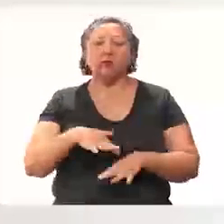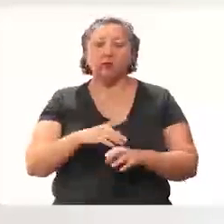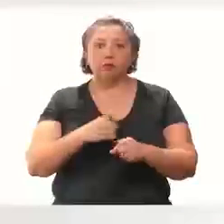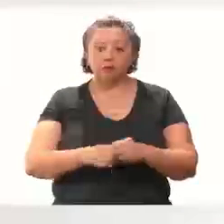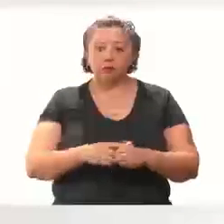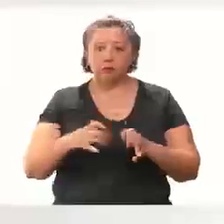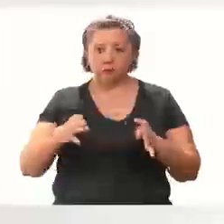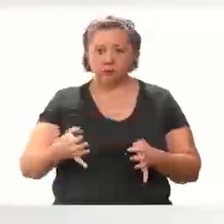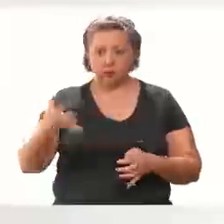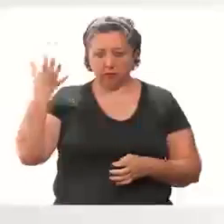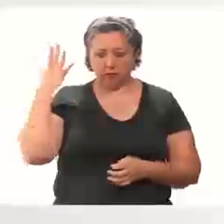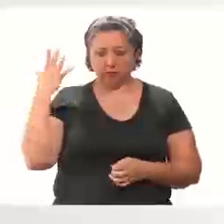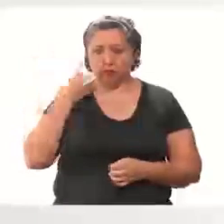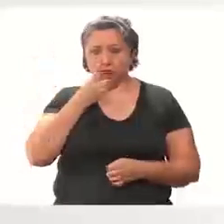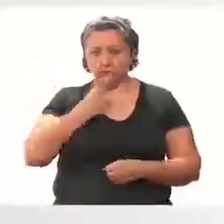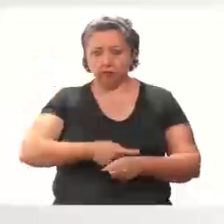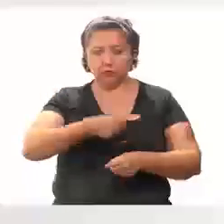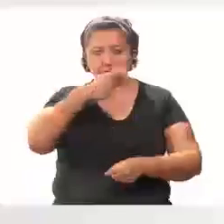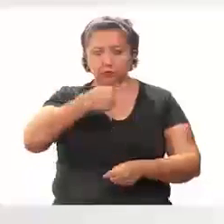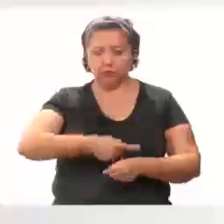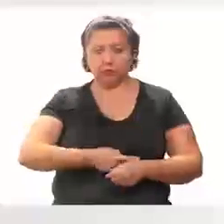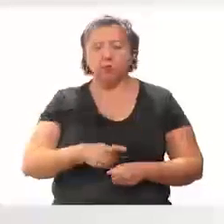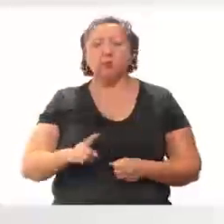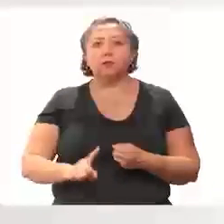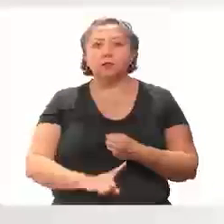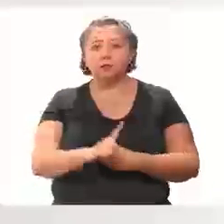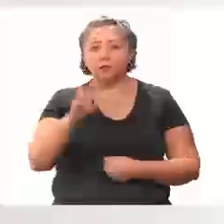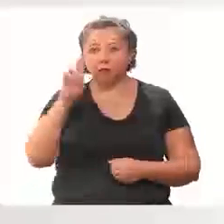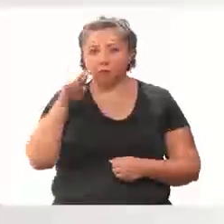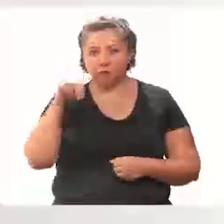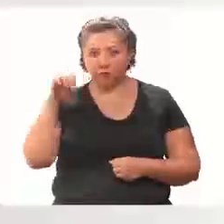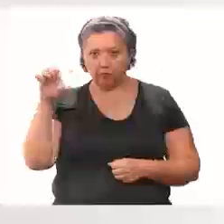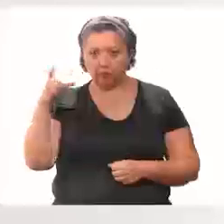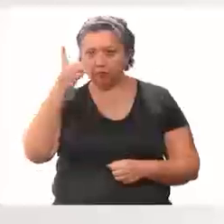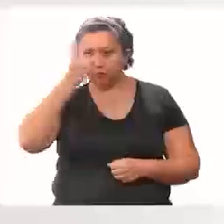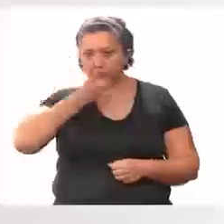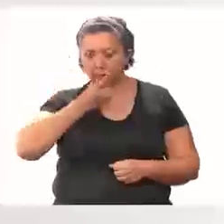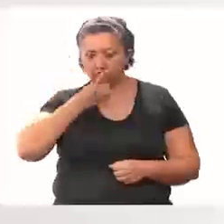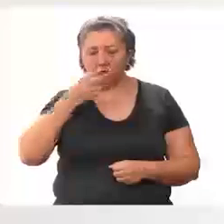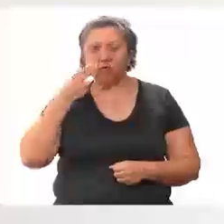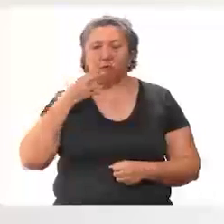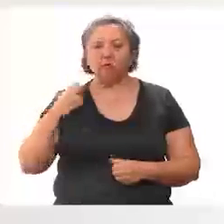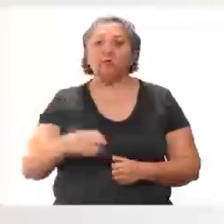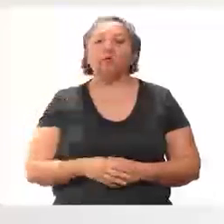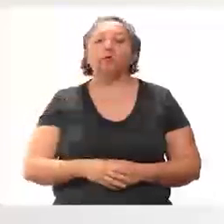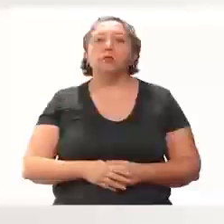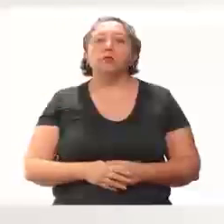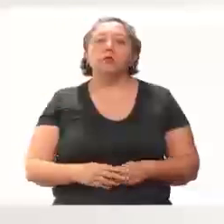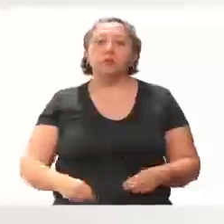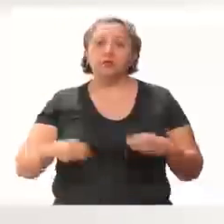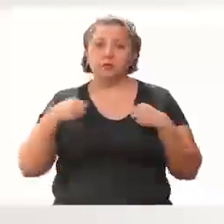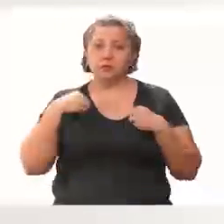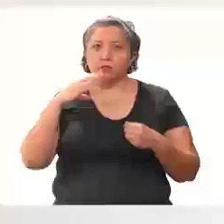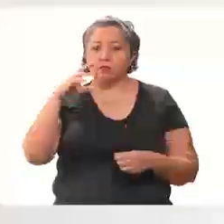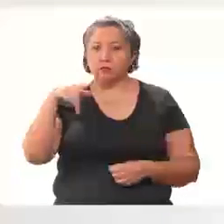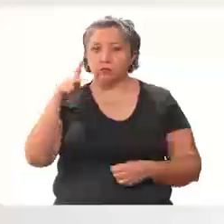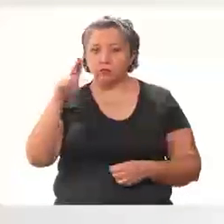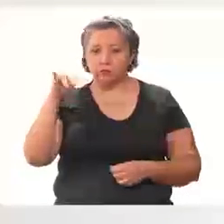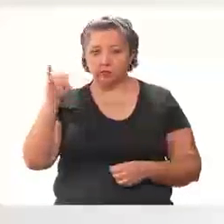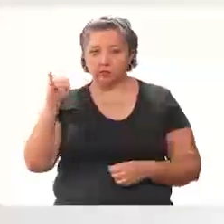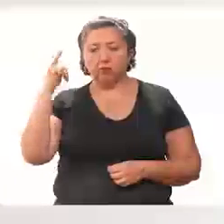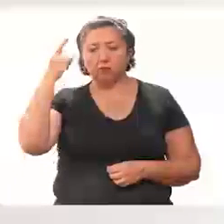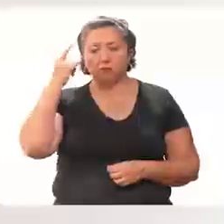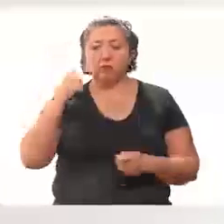sus principales enfermedades se encuentran hipertensión, insuficiencia renal crónica, diabetes y tabaquismo. Residía en Calquiní,